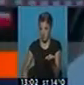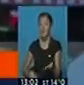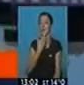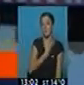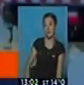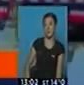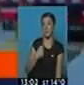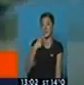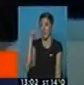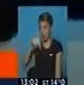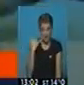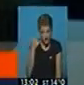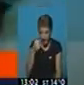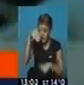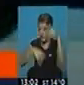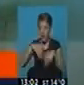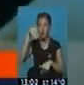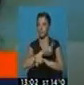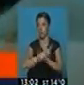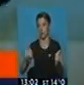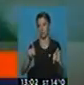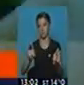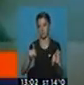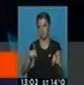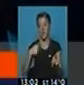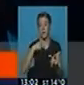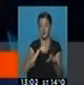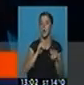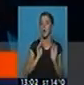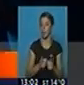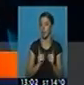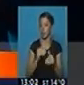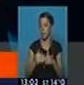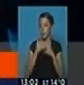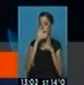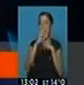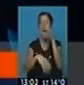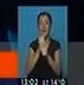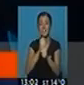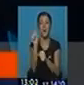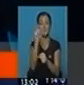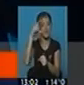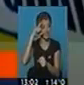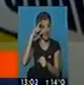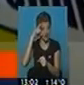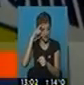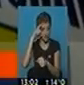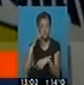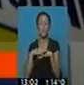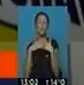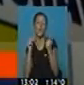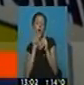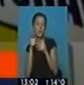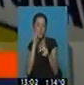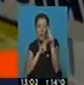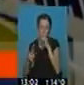rápido, como decíamos, antes del 10 de enero del año que viene. Entonces me parece que eso deja poco margen. Ahora quizá los negociadores saquen de la manga algo. Me